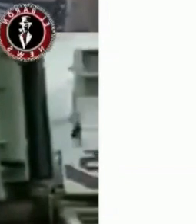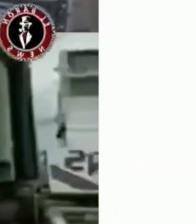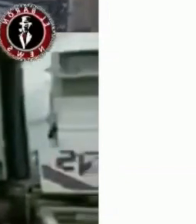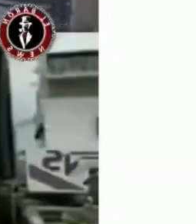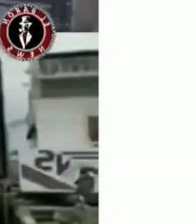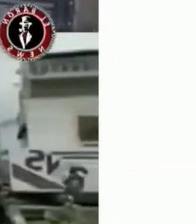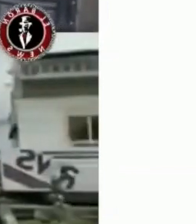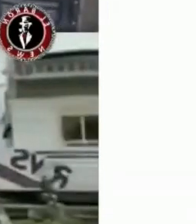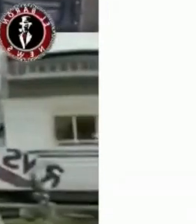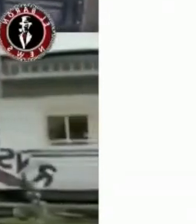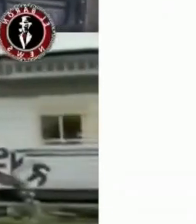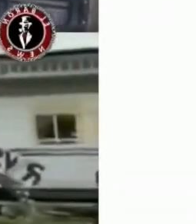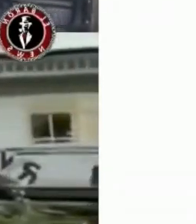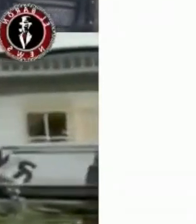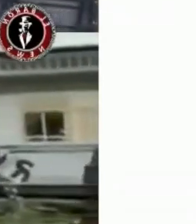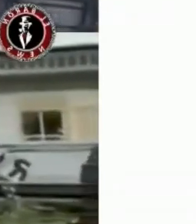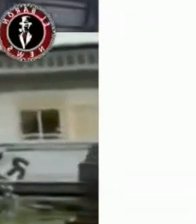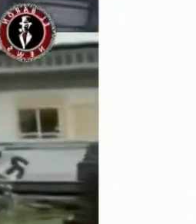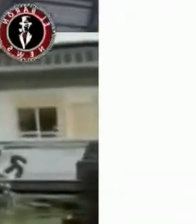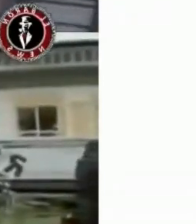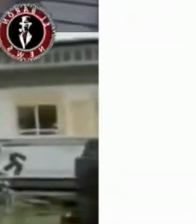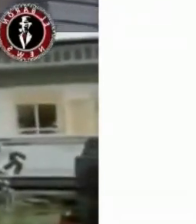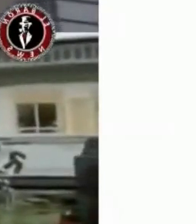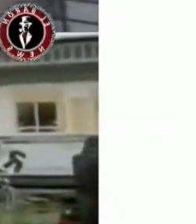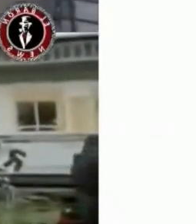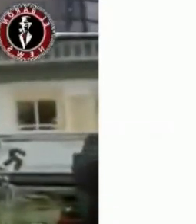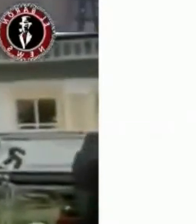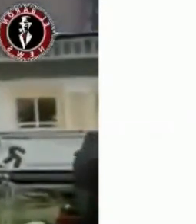me acompaña mi asesora.